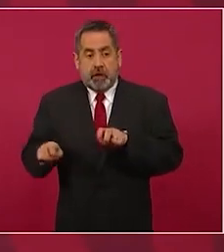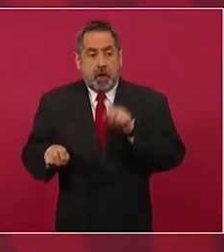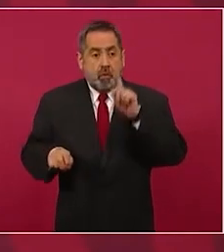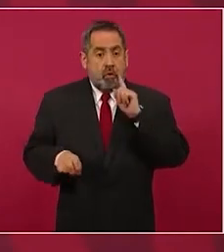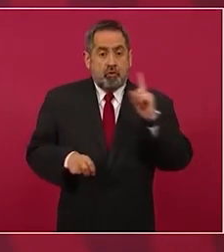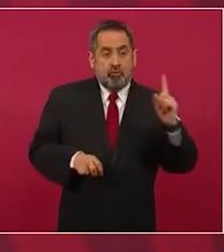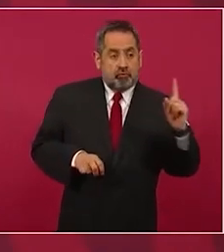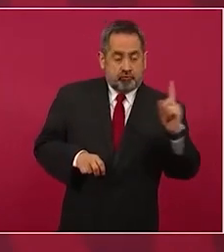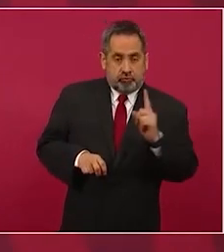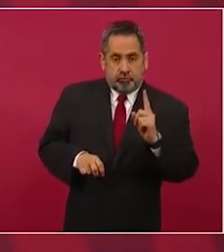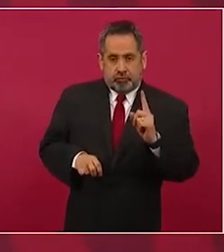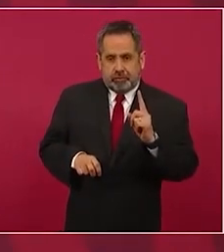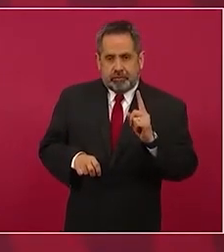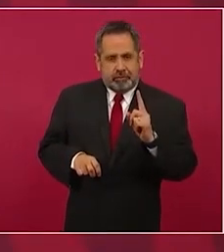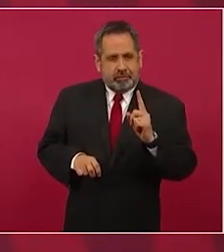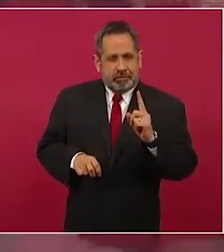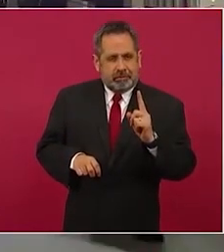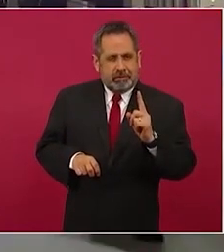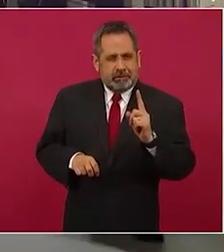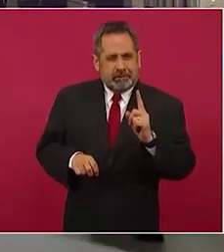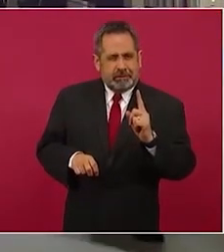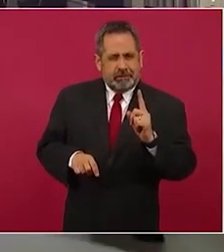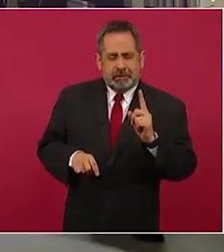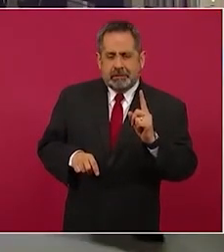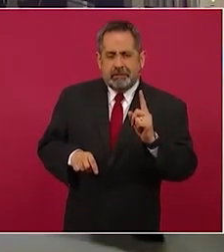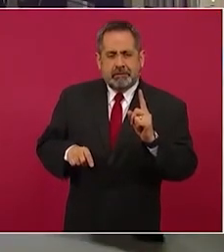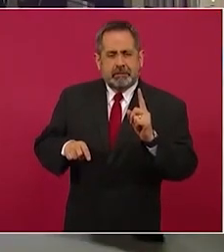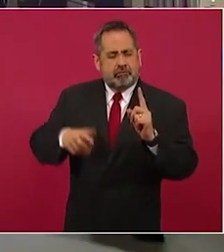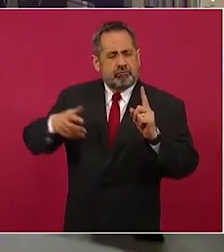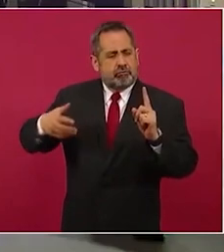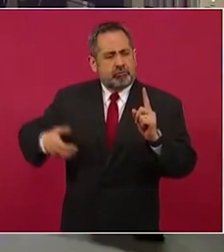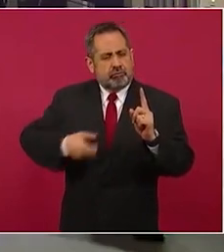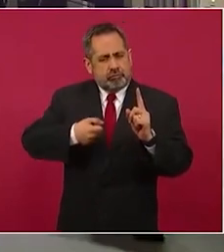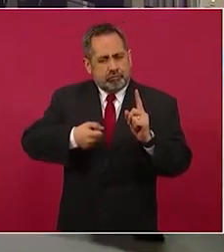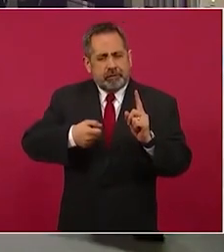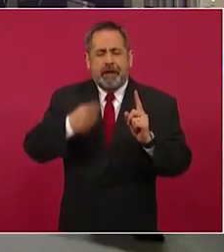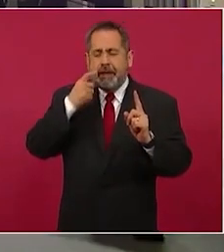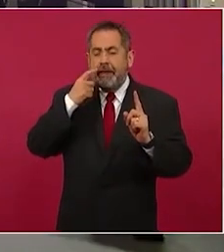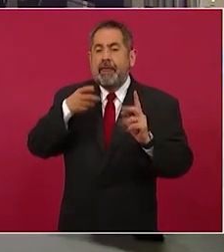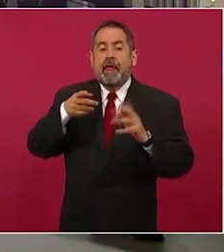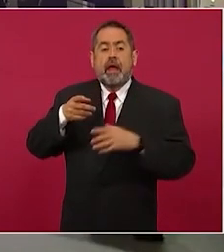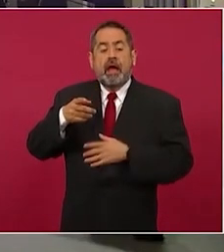y sacan la foto, pero como si fuese